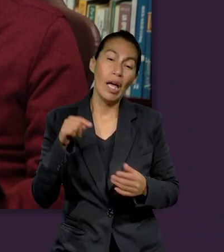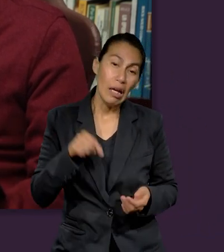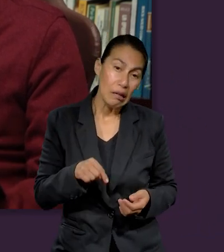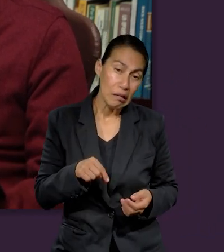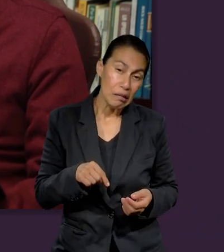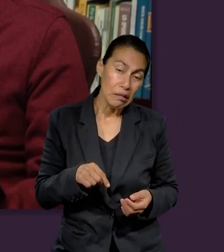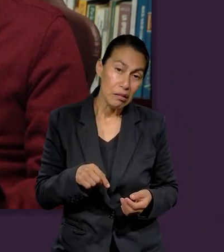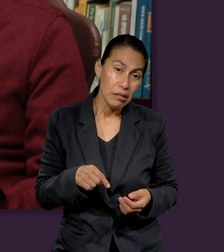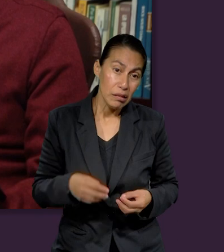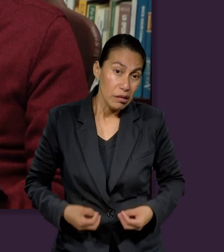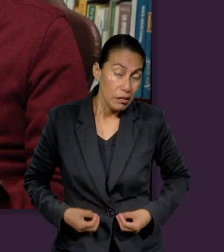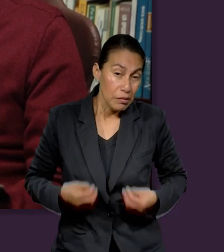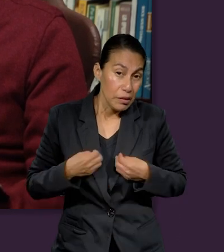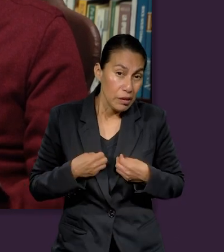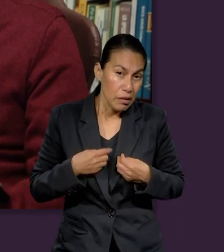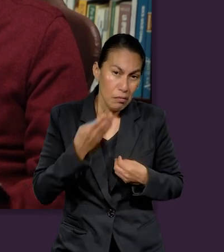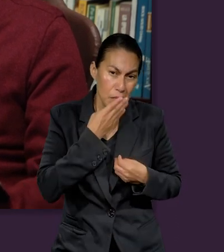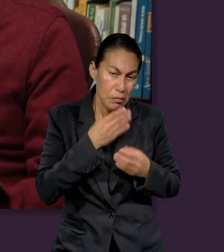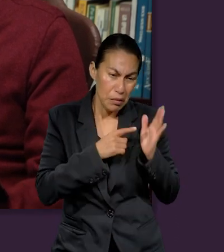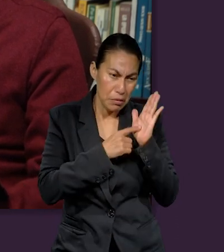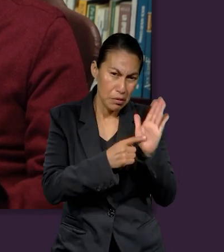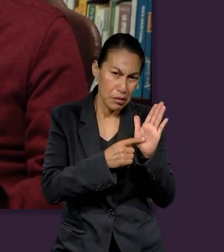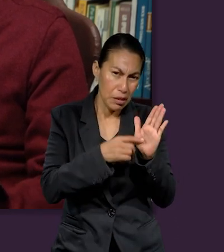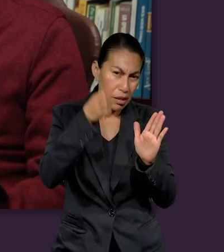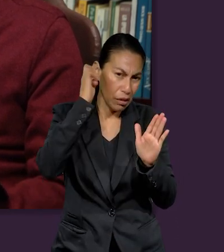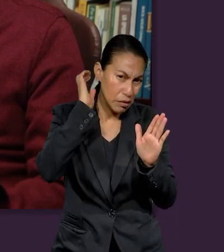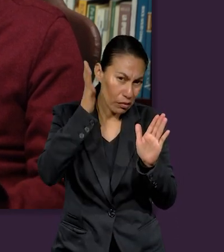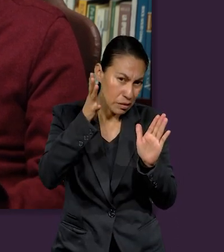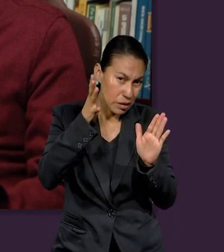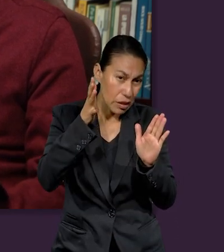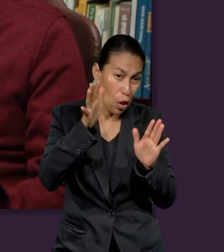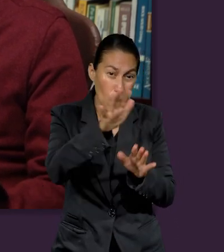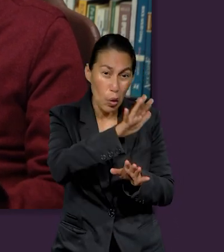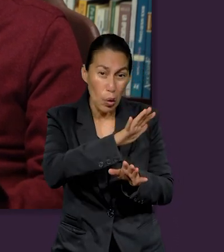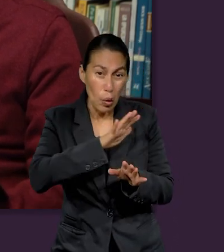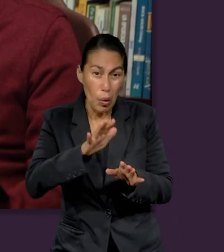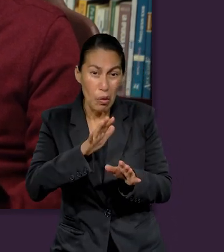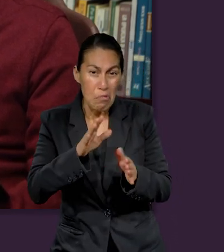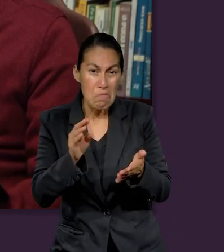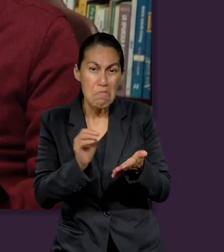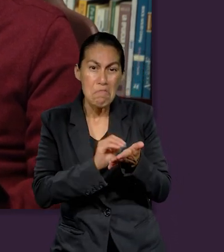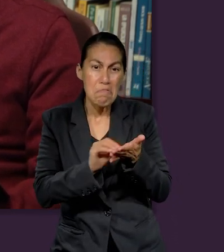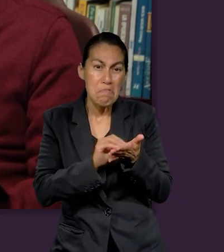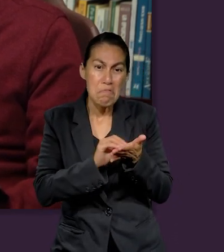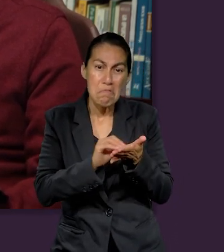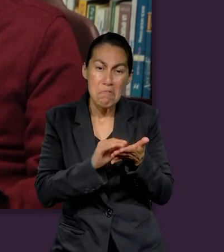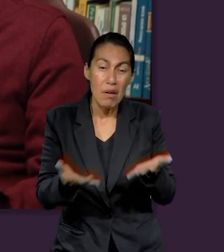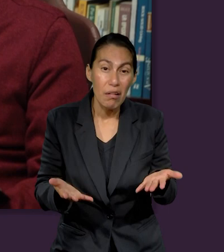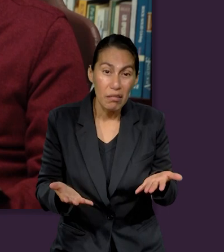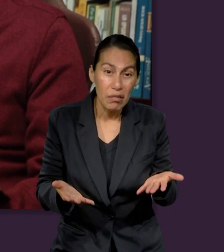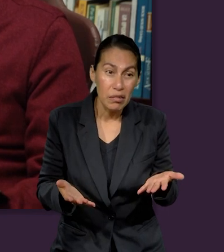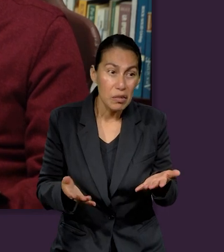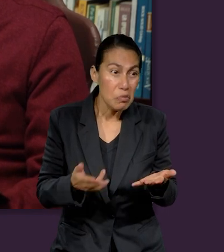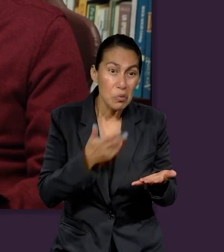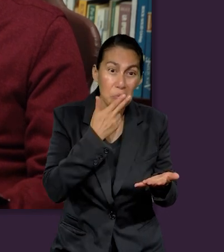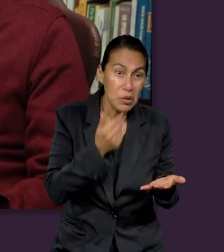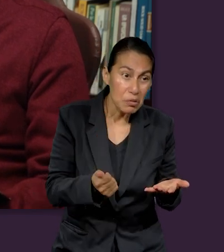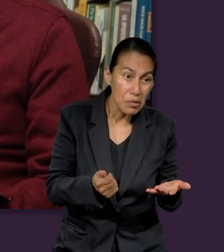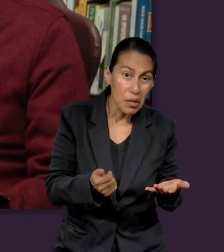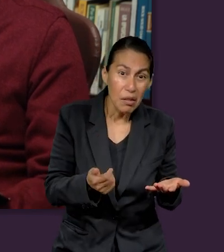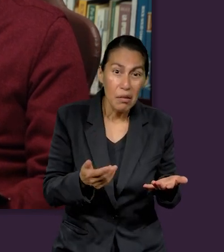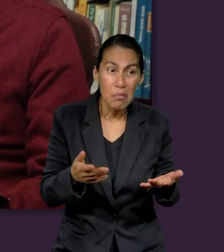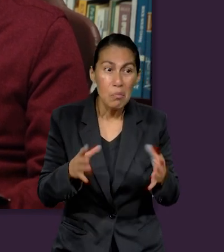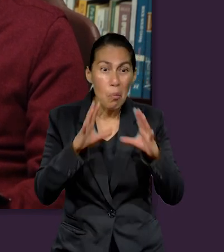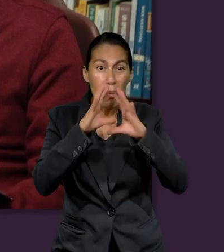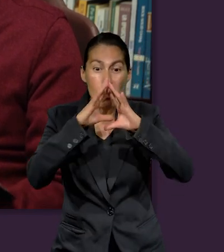en esta vida como dice el libro de Eclesiastés todo vanidad y la palabra que se usa para venerar en